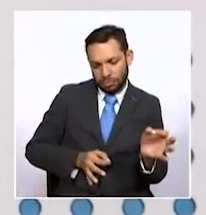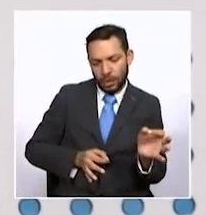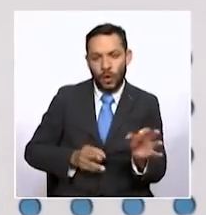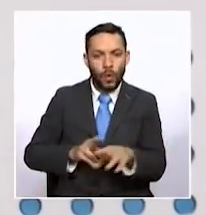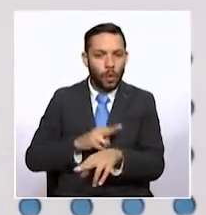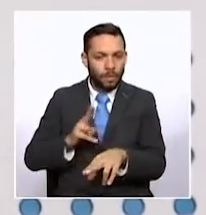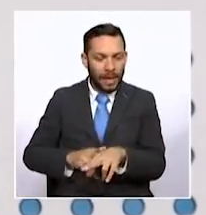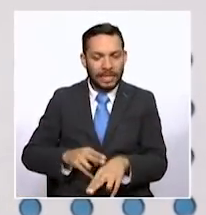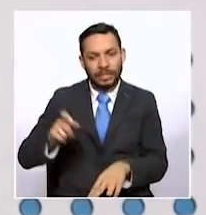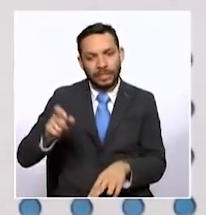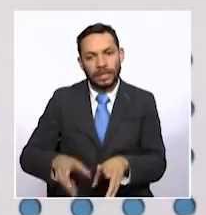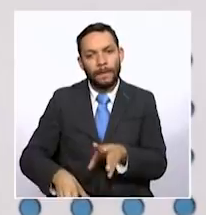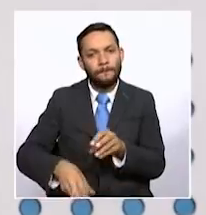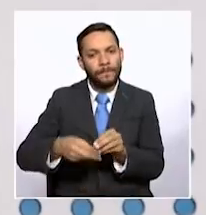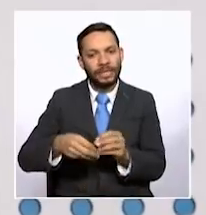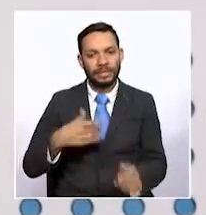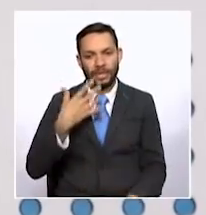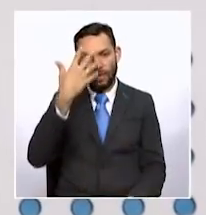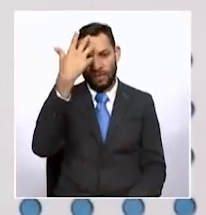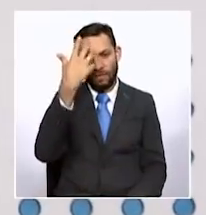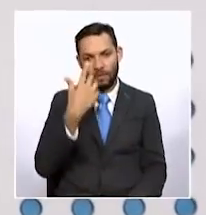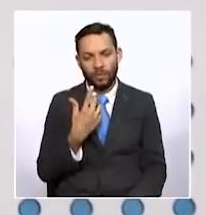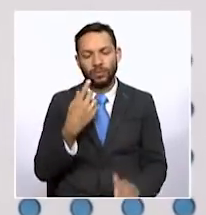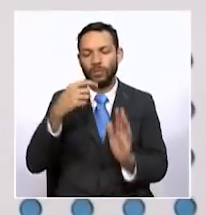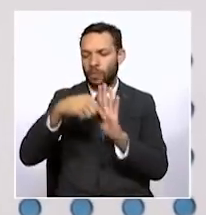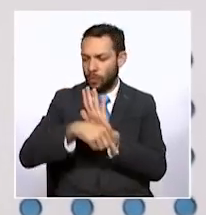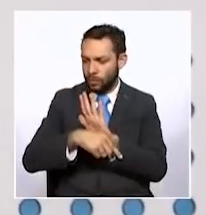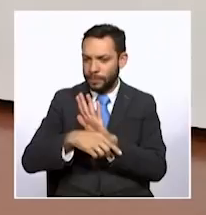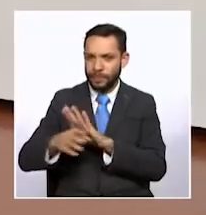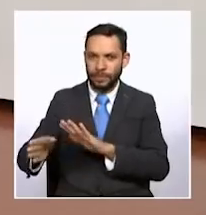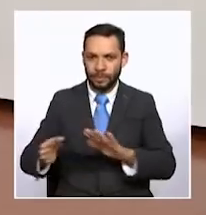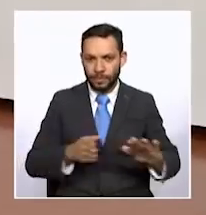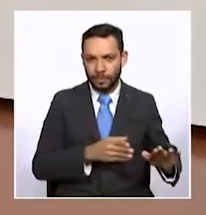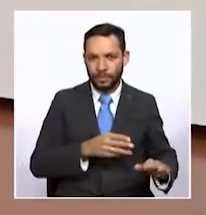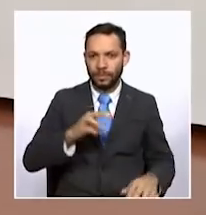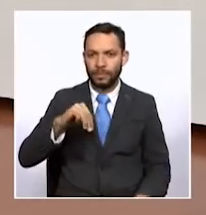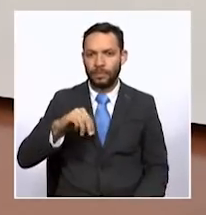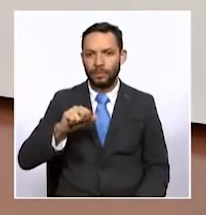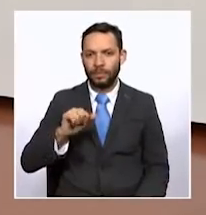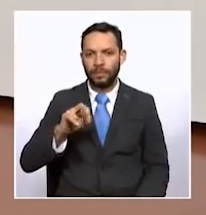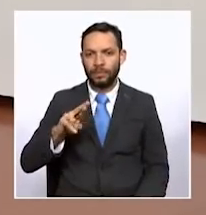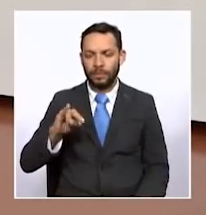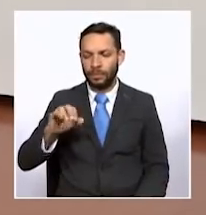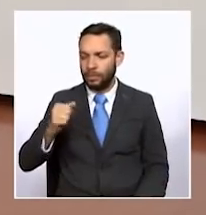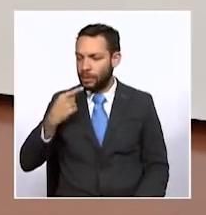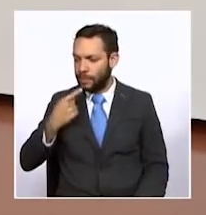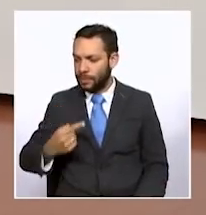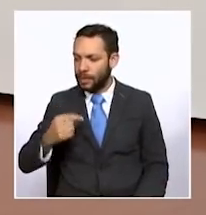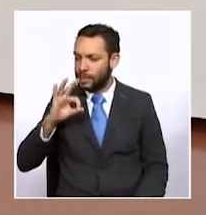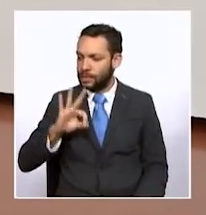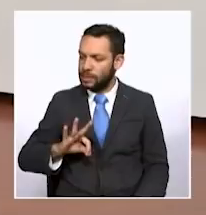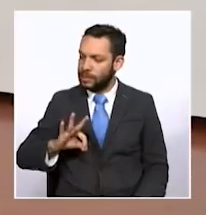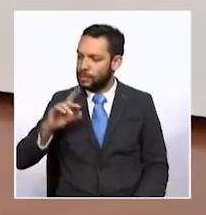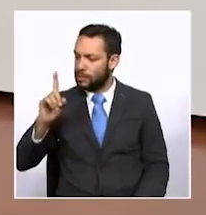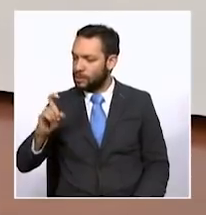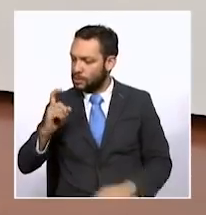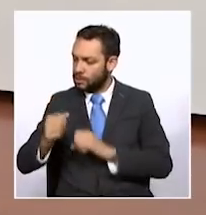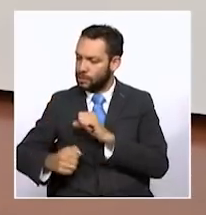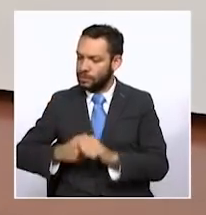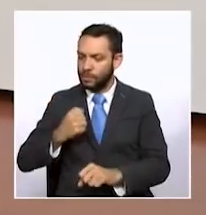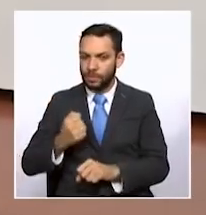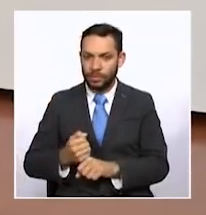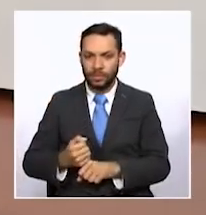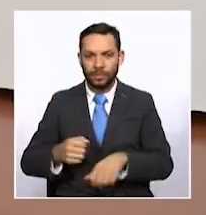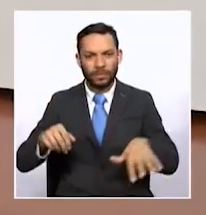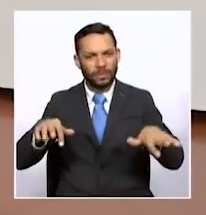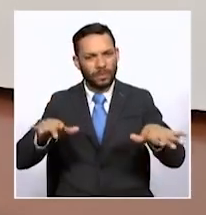podemos encontrar qué tipo de patología es la que está presentando la paciente. Bueno, María Santamaría, tengo 36 años, artrosis en el dedo gordo del